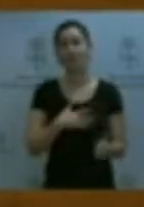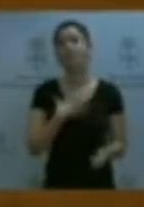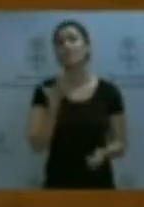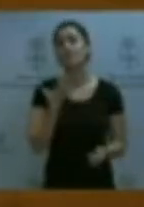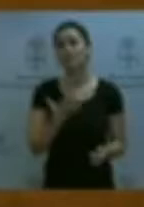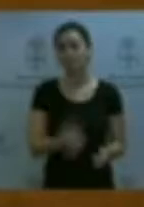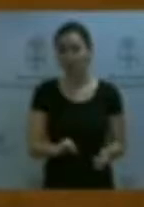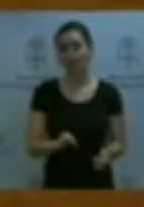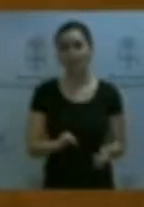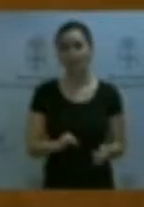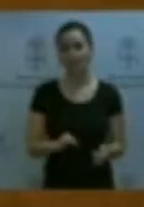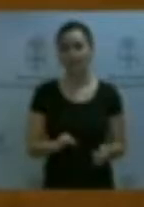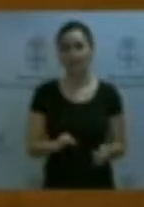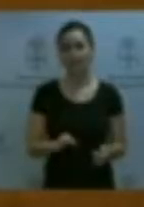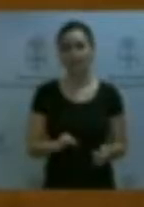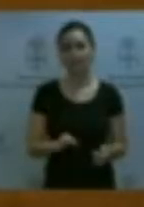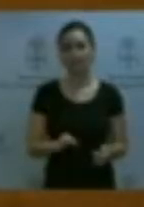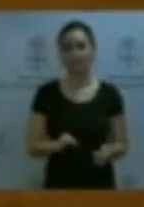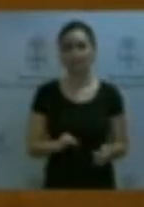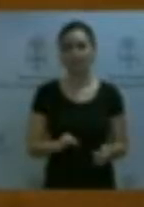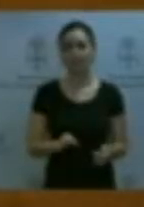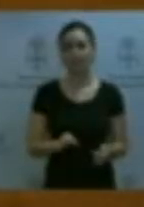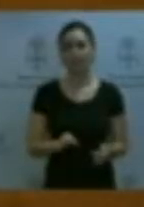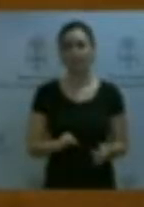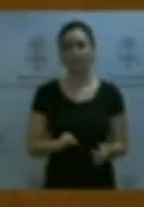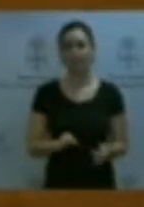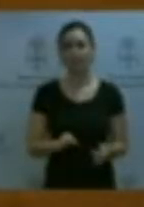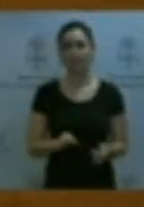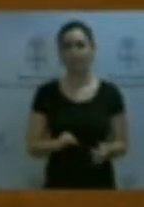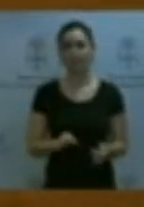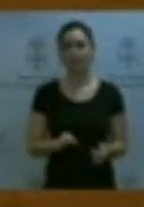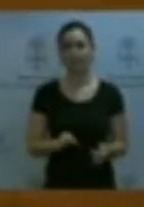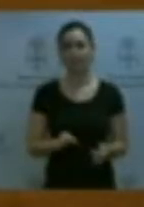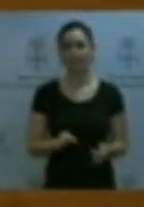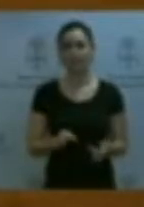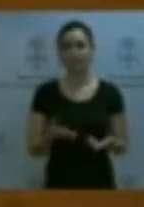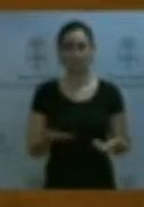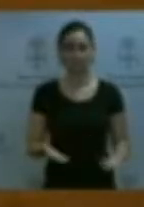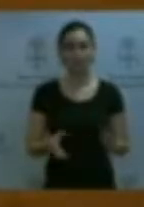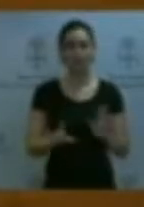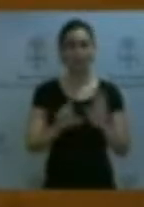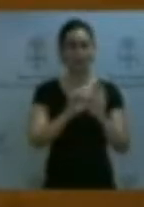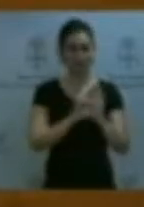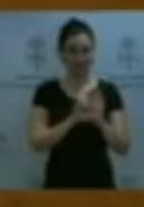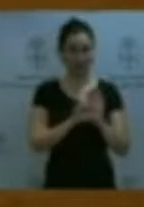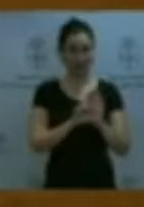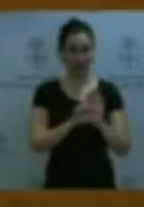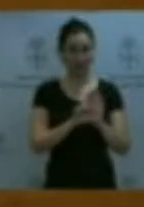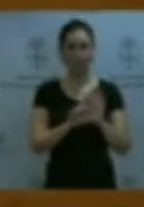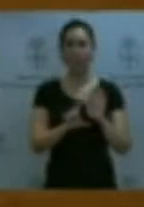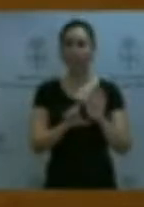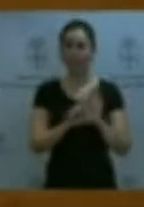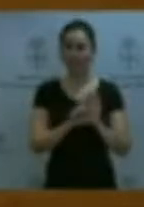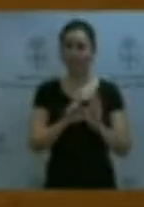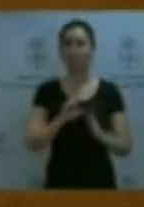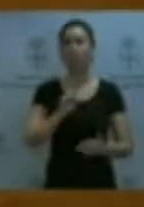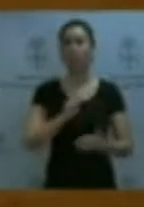sobrepasar dentro de la más estricta legalidad, como conviene siempre a las leyes, esta iniciativa